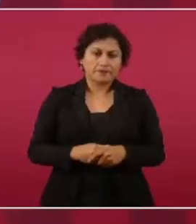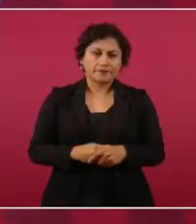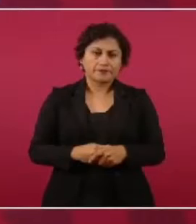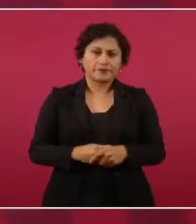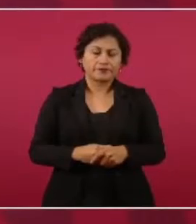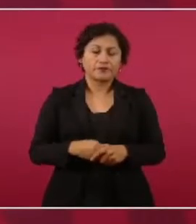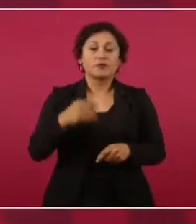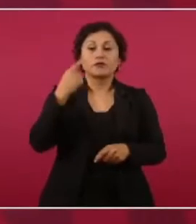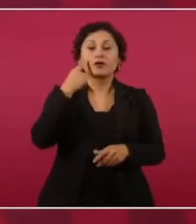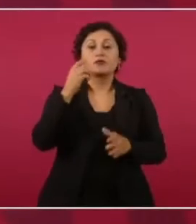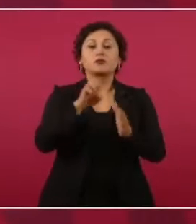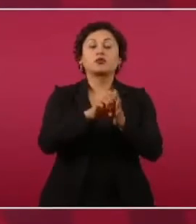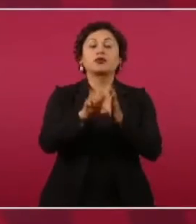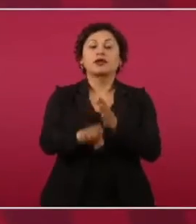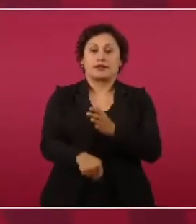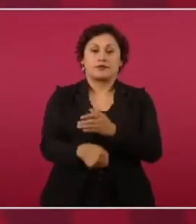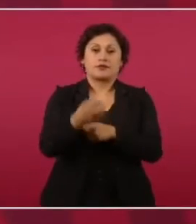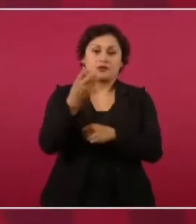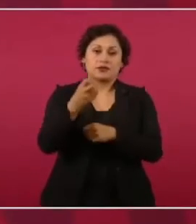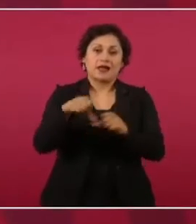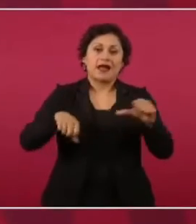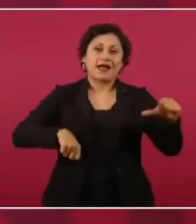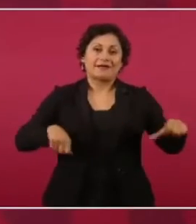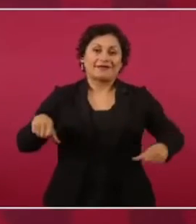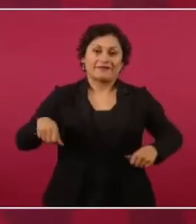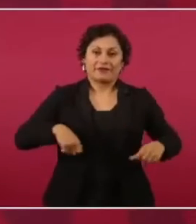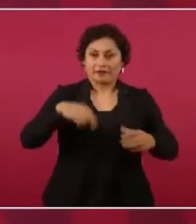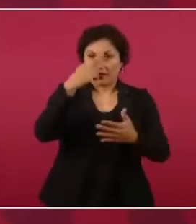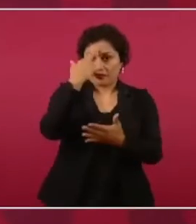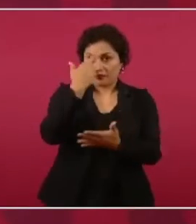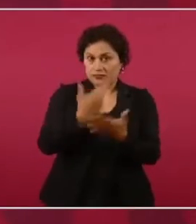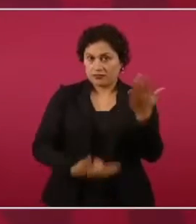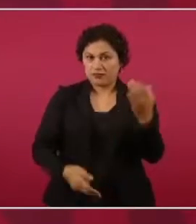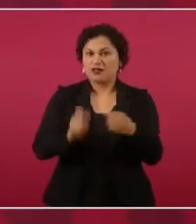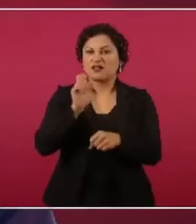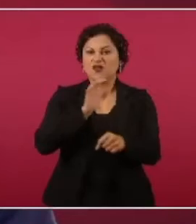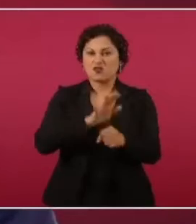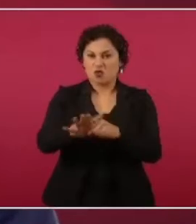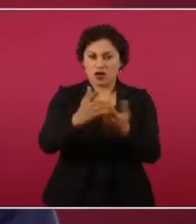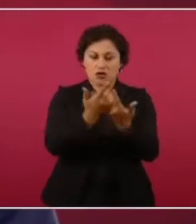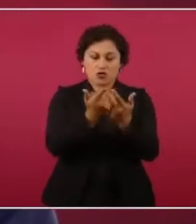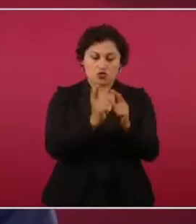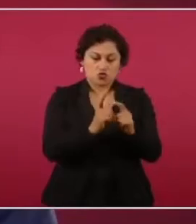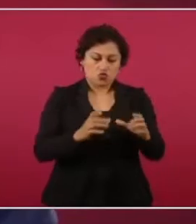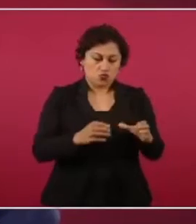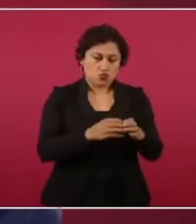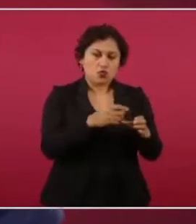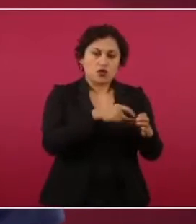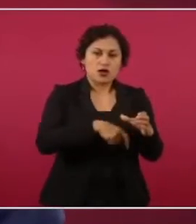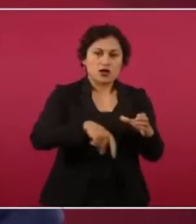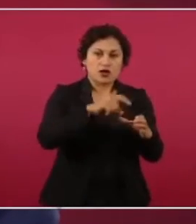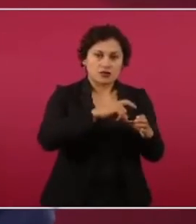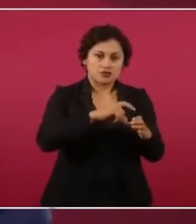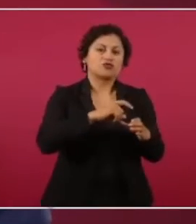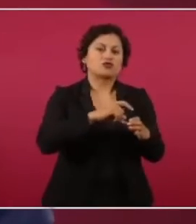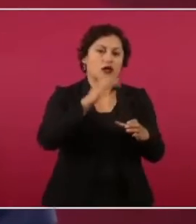actividades ilícitas es esa, de los grupos, la extorsión, entre